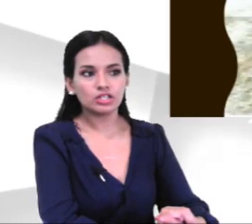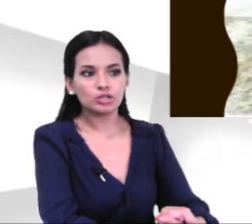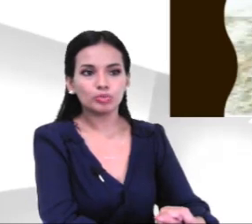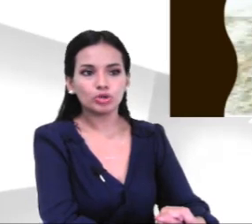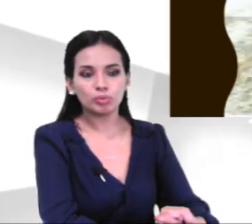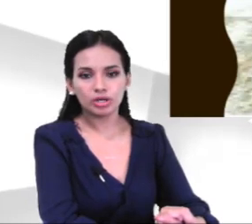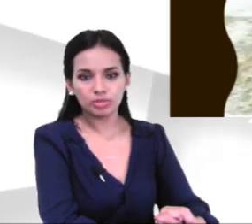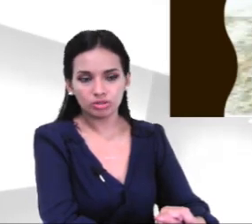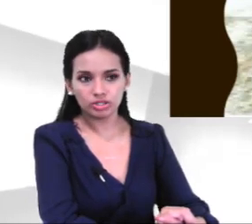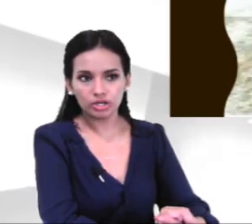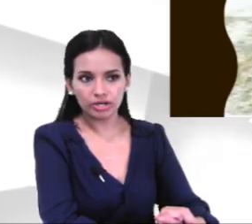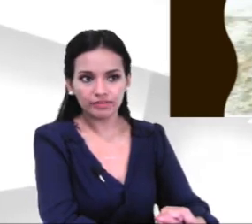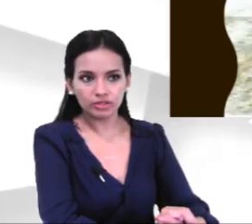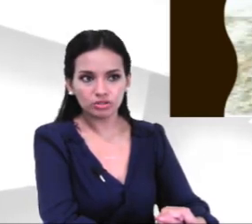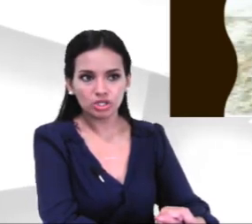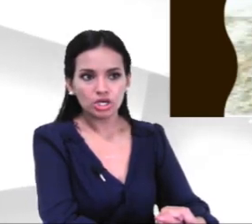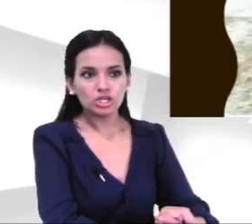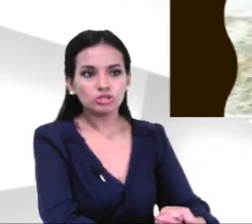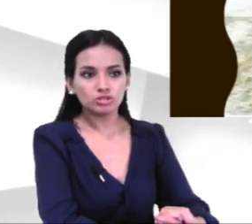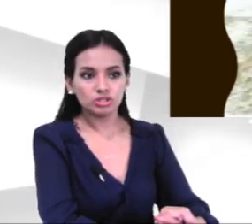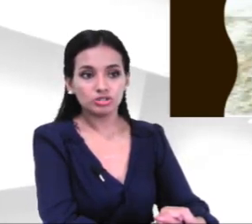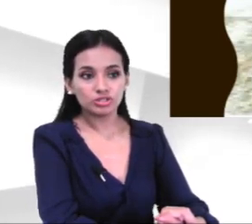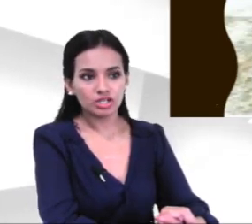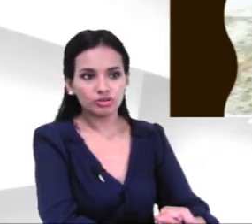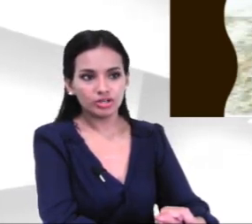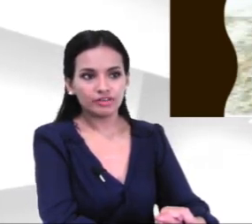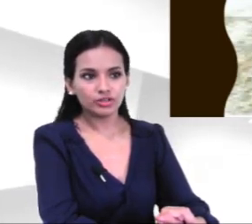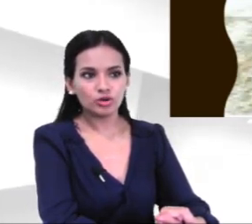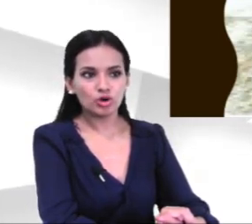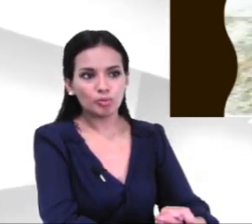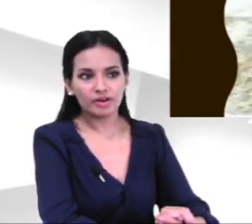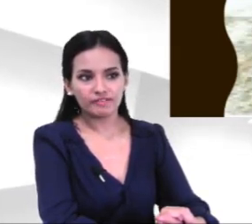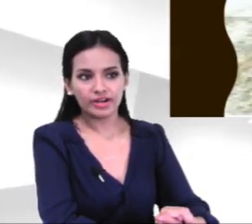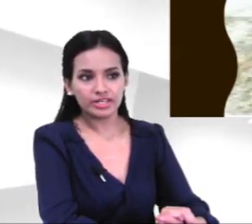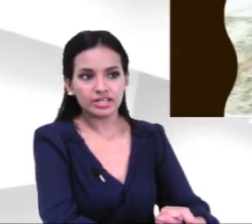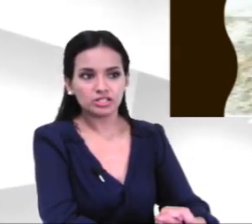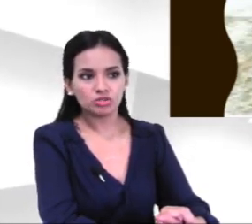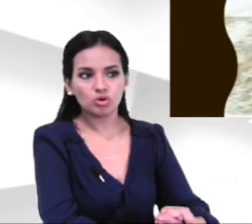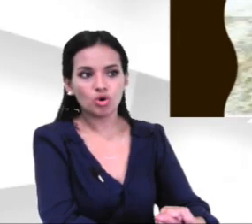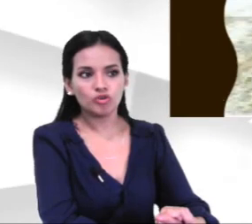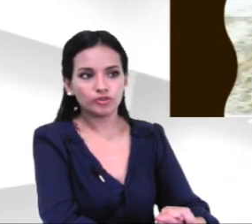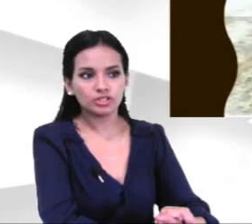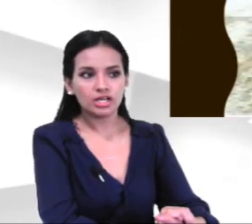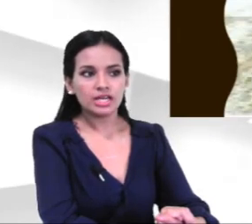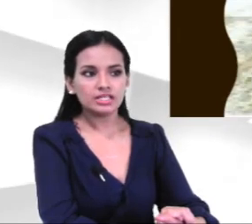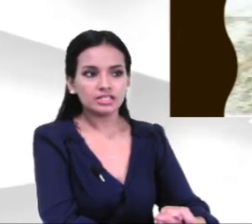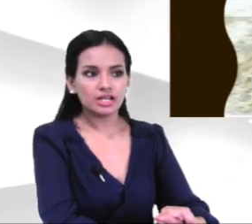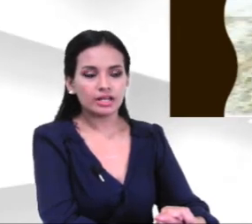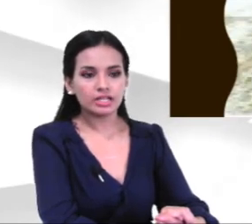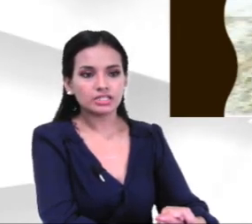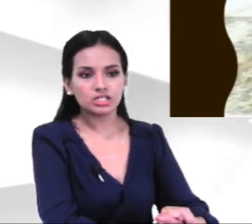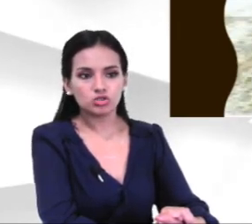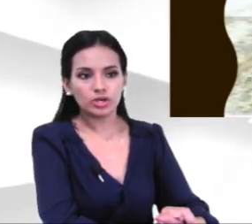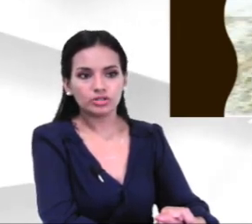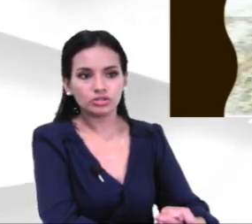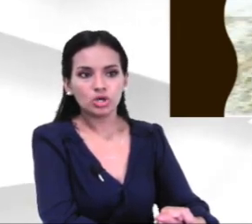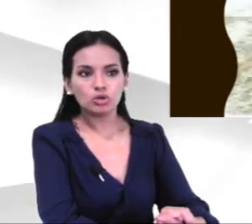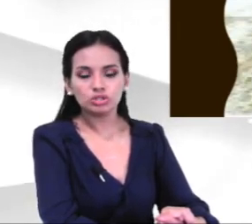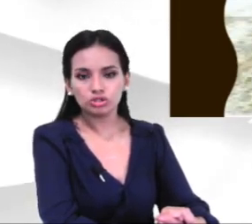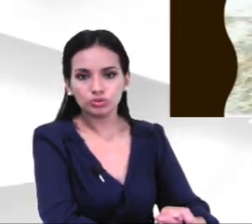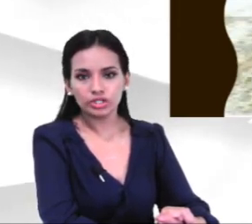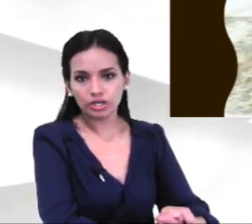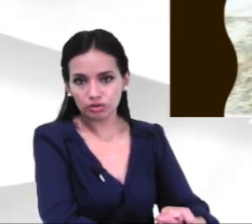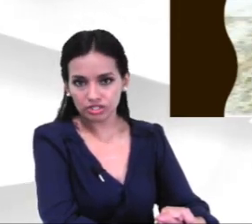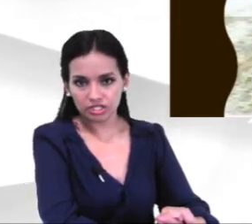definidas por los parámetros geográficos y josh y oceanográfico como bahías golfos ensenadas estuarios